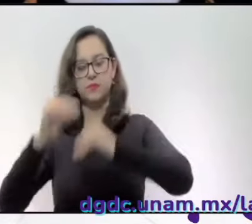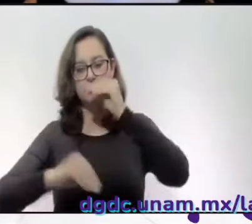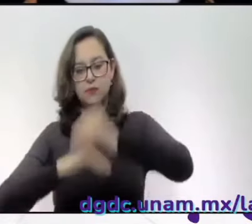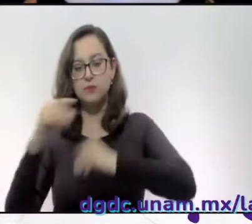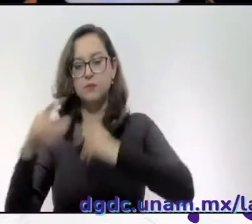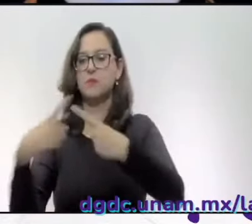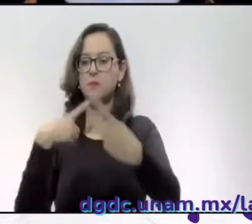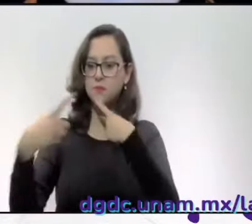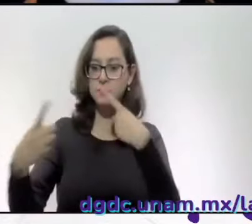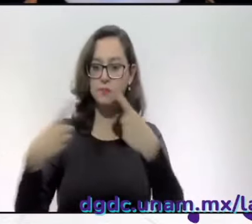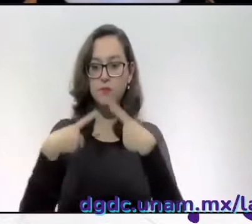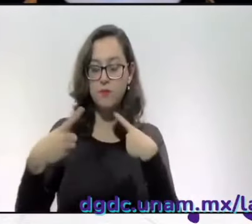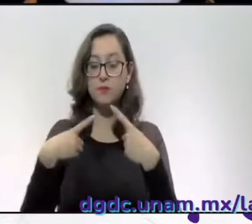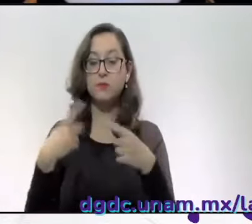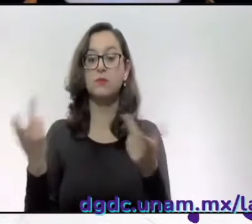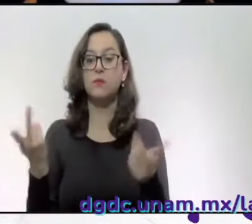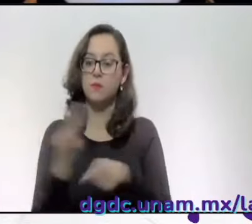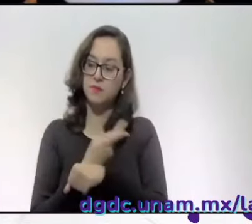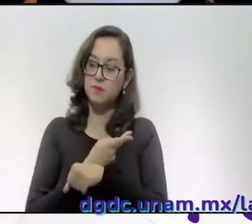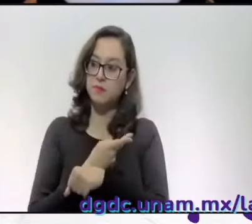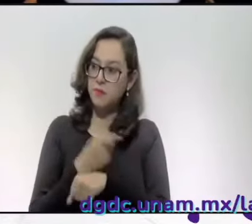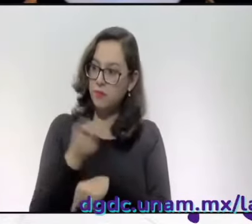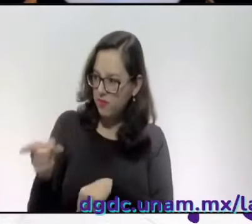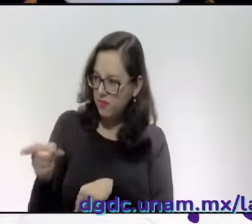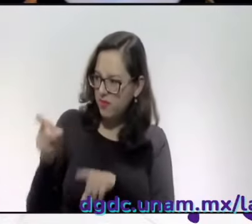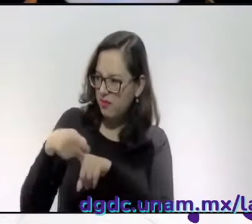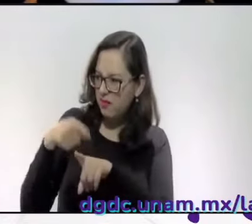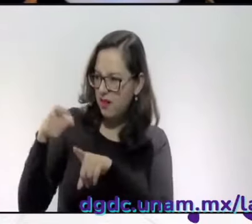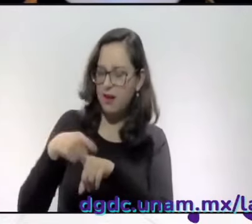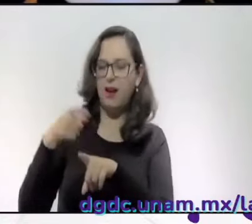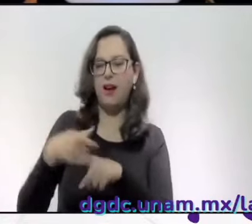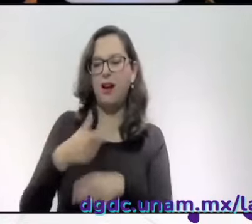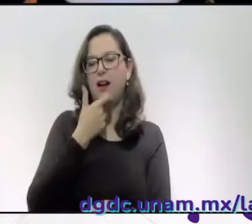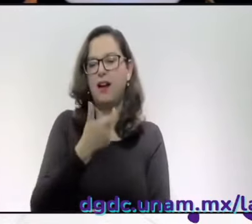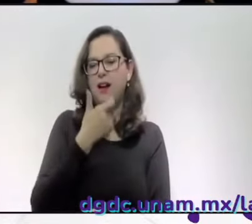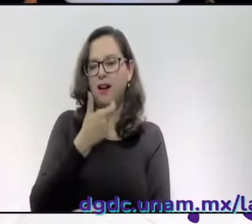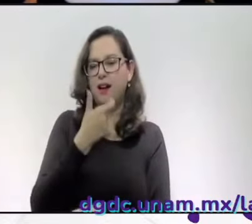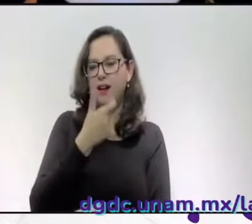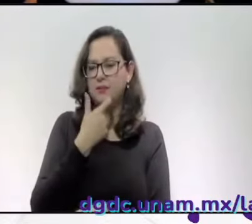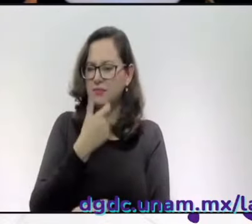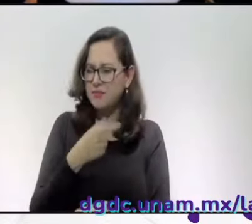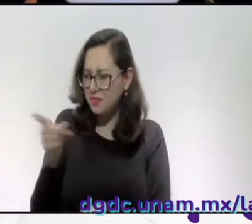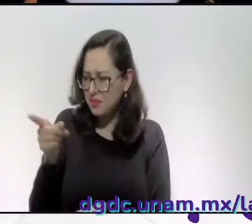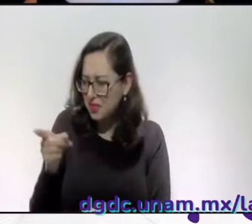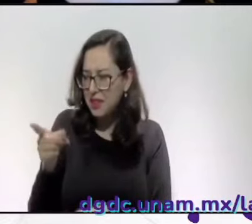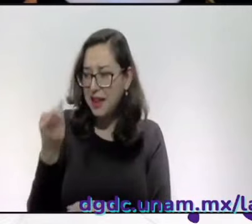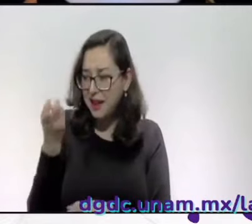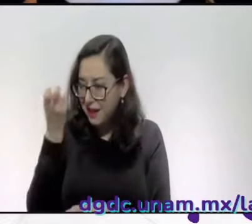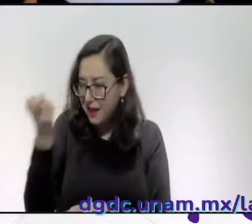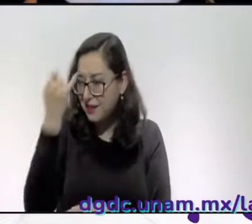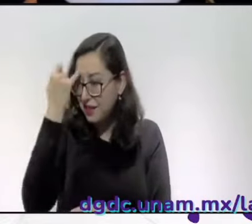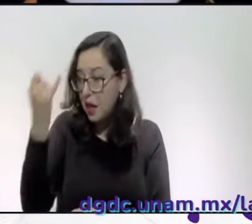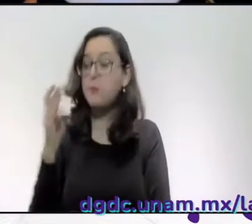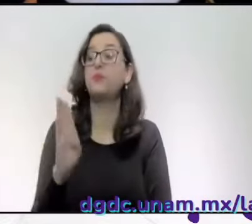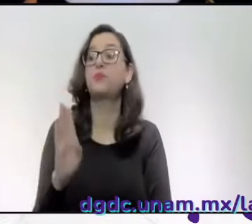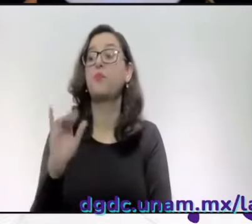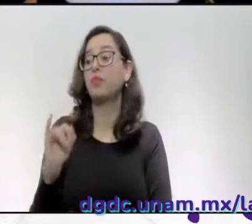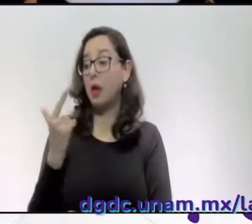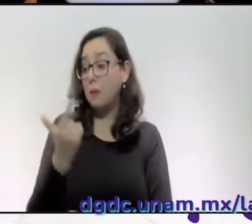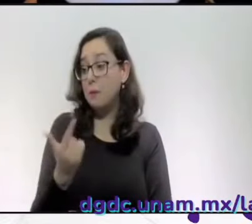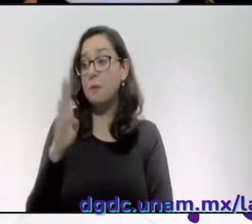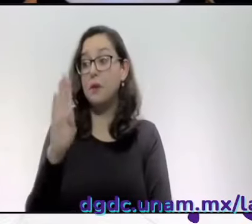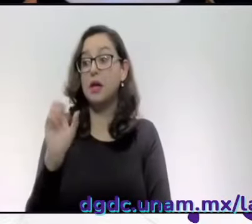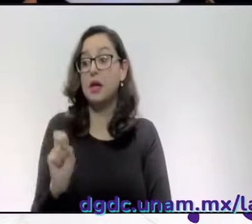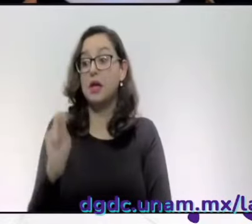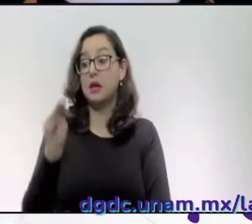la BBC, burlándose de su oponente, pues dijo, de forma despectiva, habló del Big Bang. Y entonces la teoría del Big